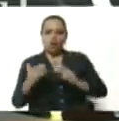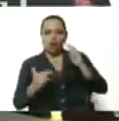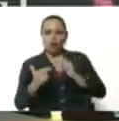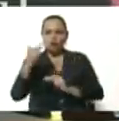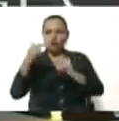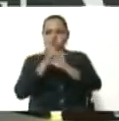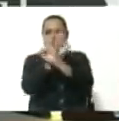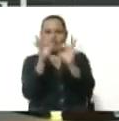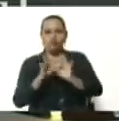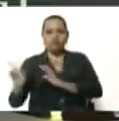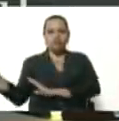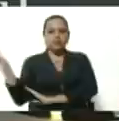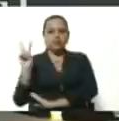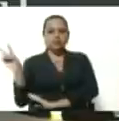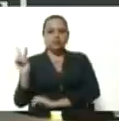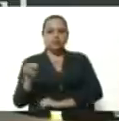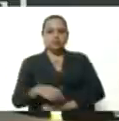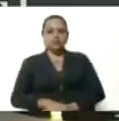el método venezolano,